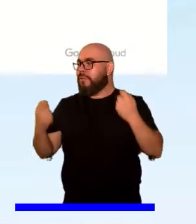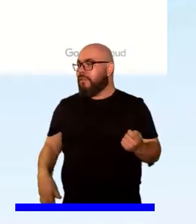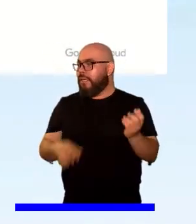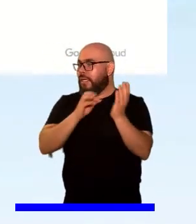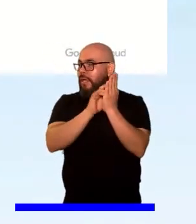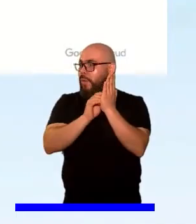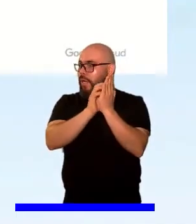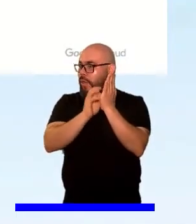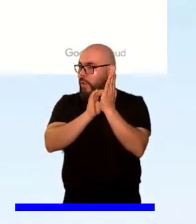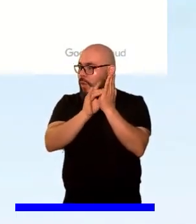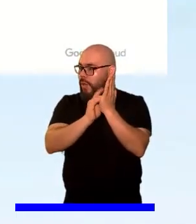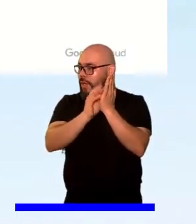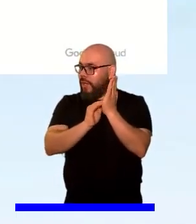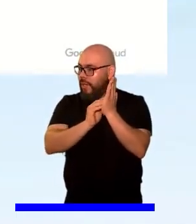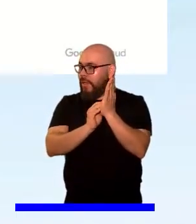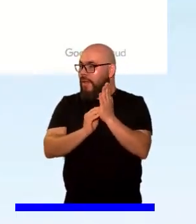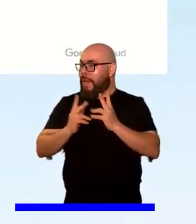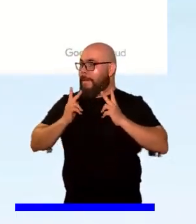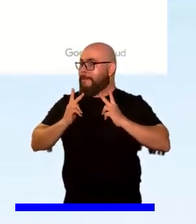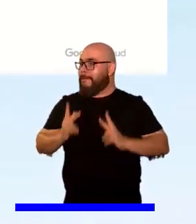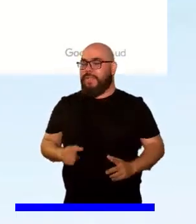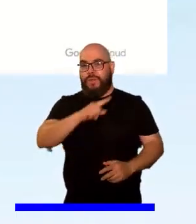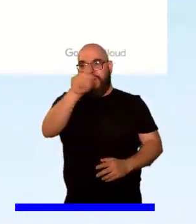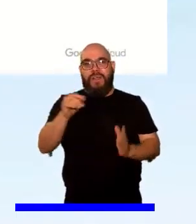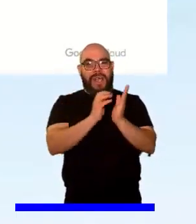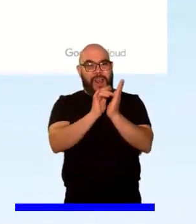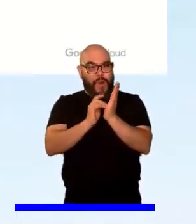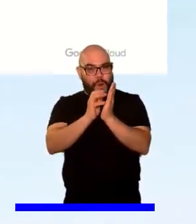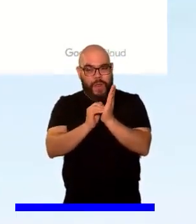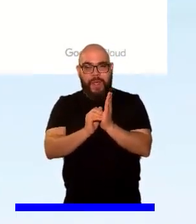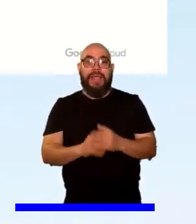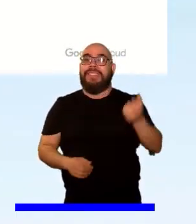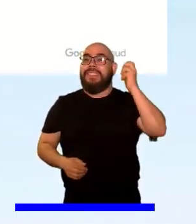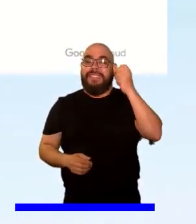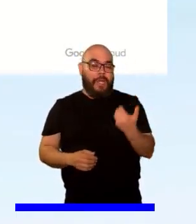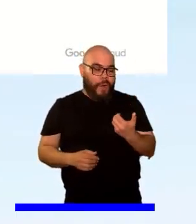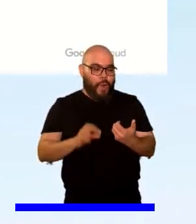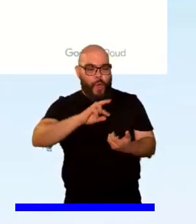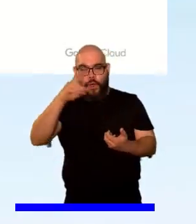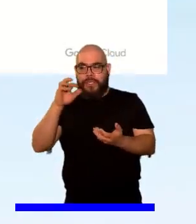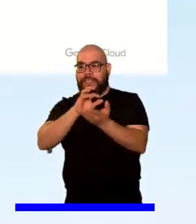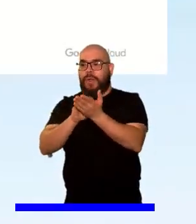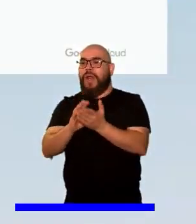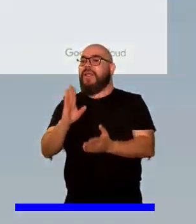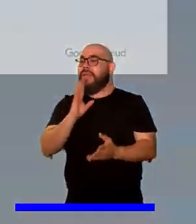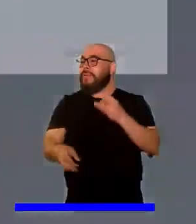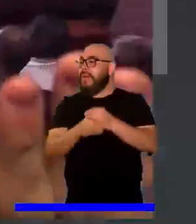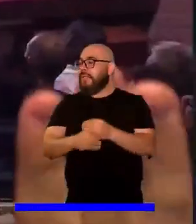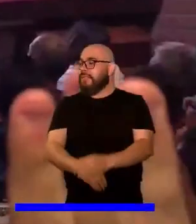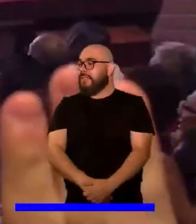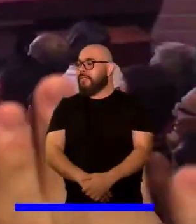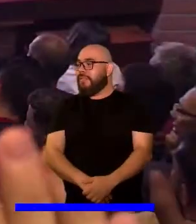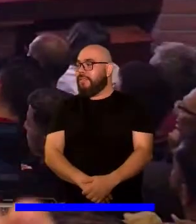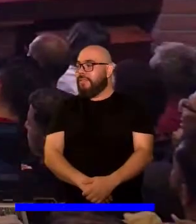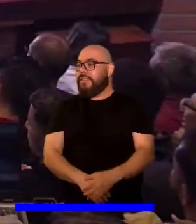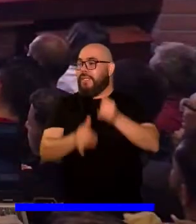bolsillo. ¿Cuántas personas acá tienen una calculadora aparte del celular? De la del celular. ¿Cuántos